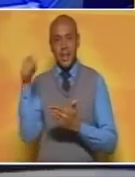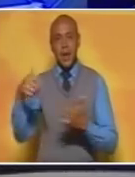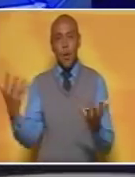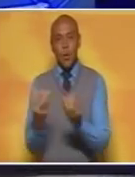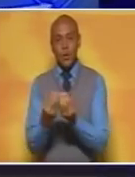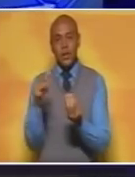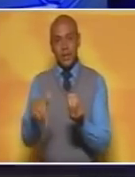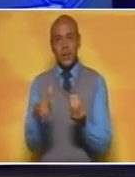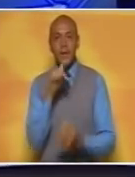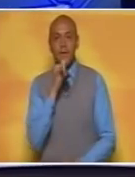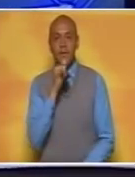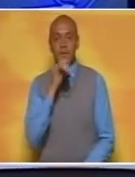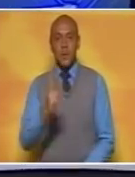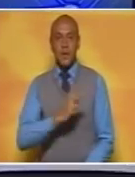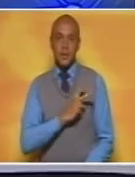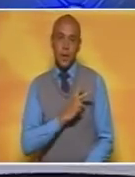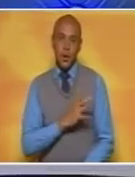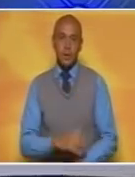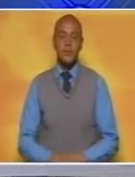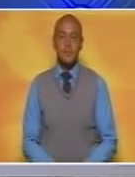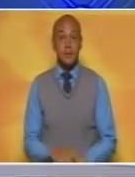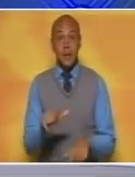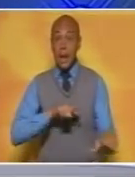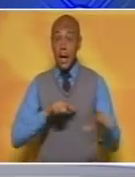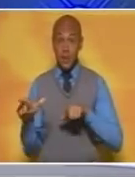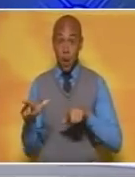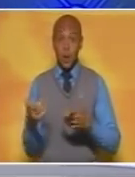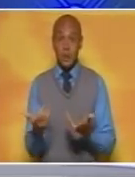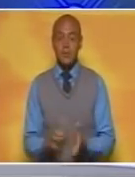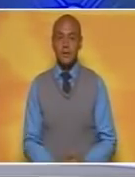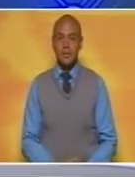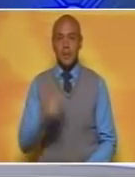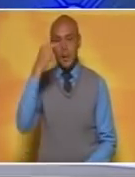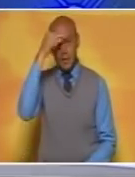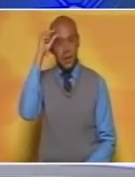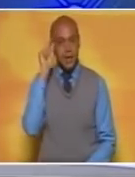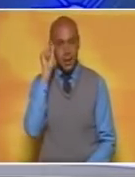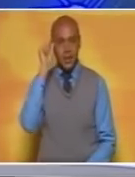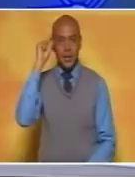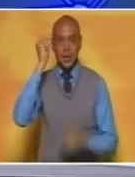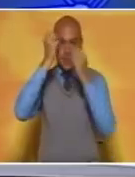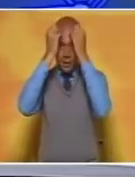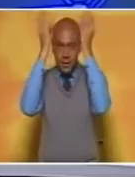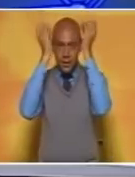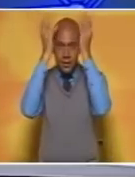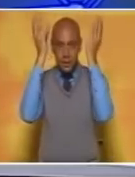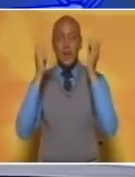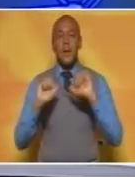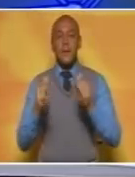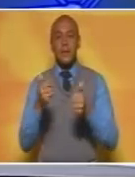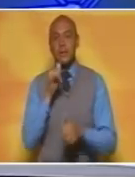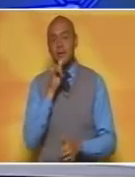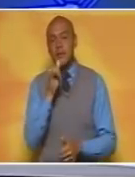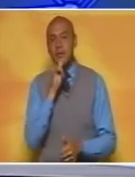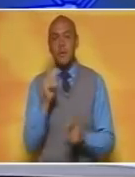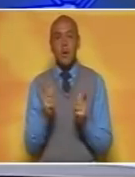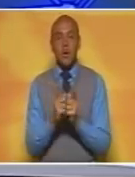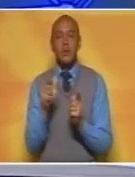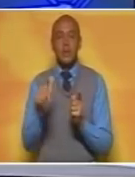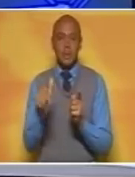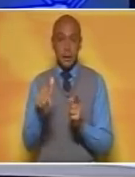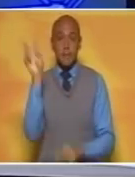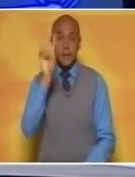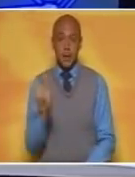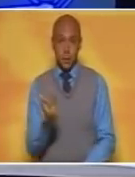en la presente emisión de su Noticiero Venevisión. Ya estamos listos. Endrina Yepes y un servidor, Gregorio Rojas, listos para llevarles las informaciones más recientes